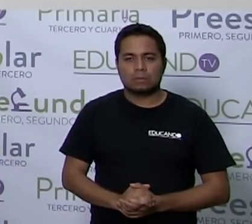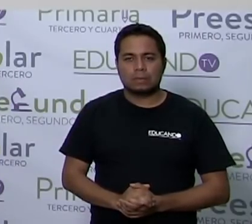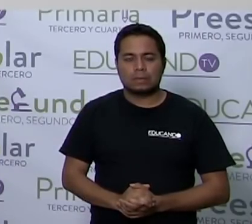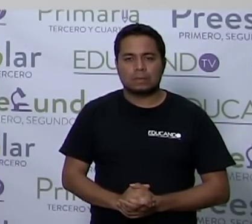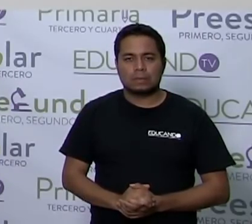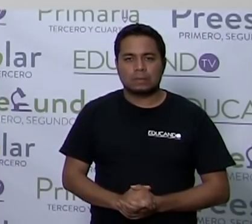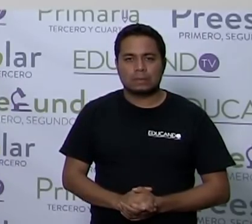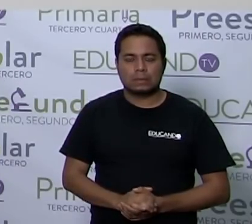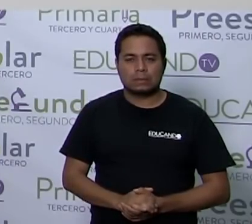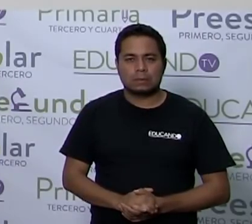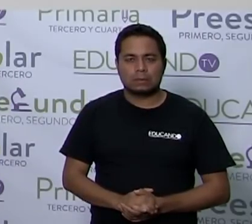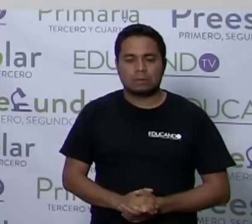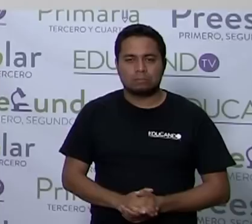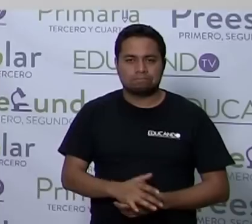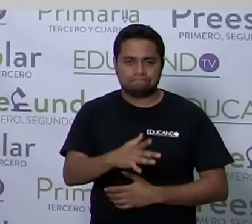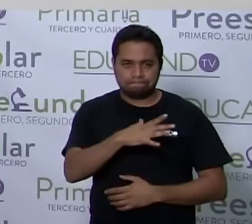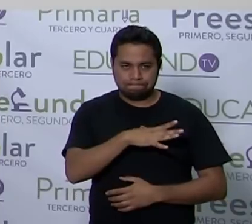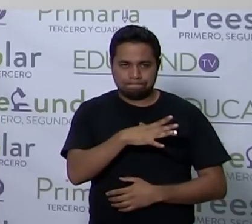que